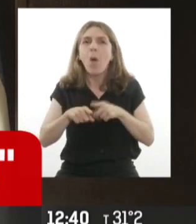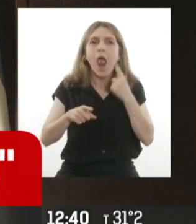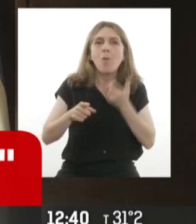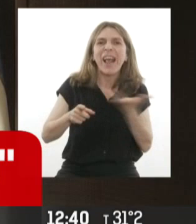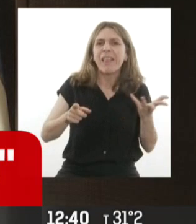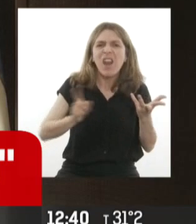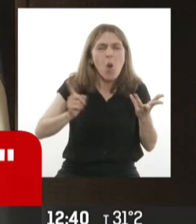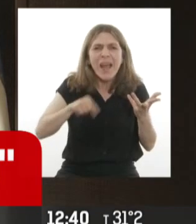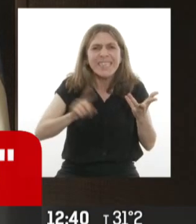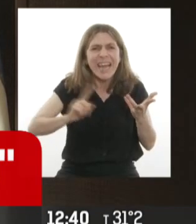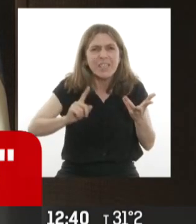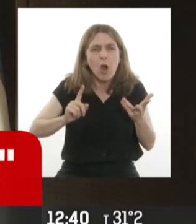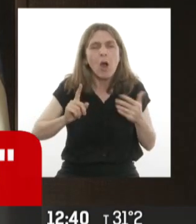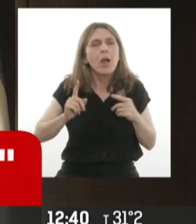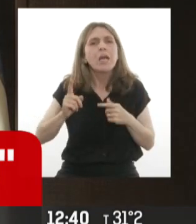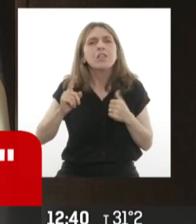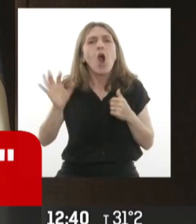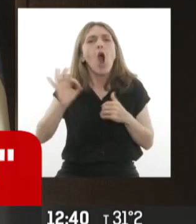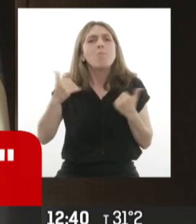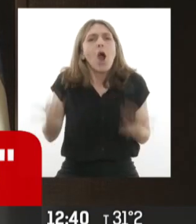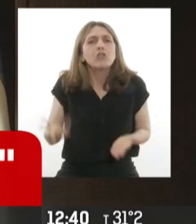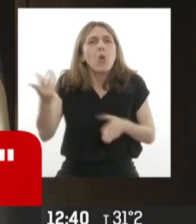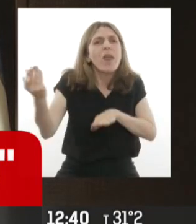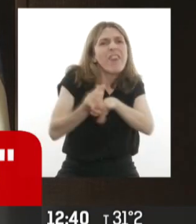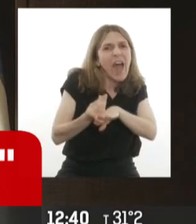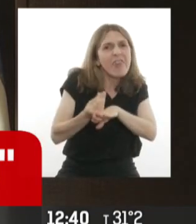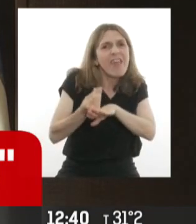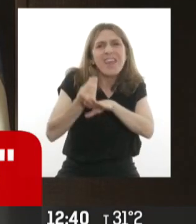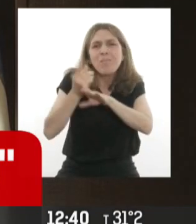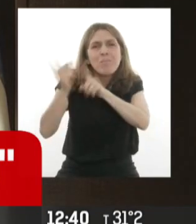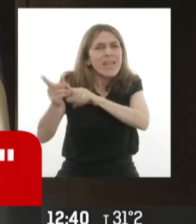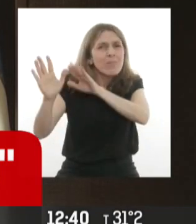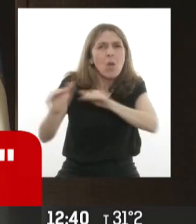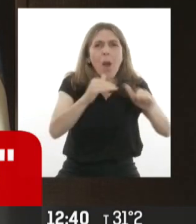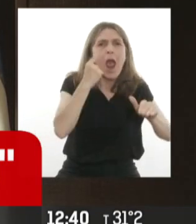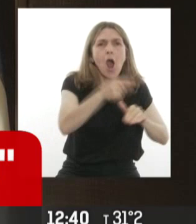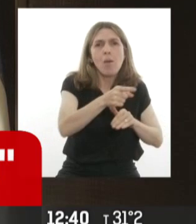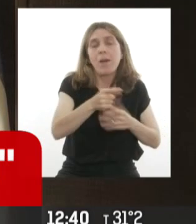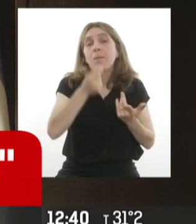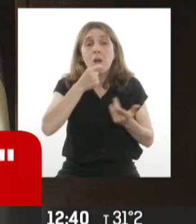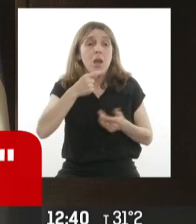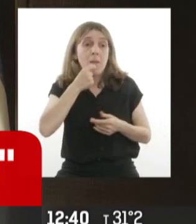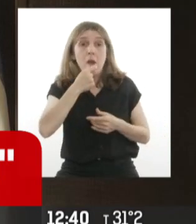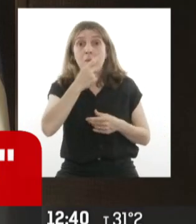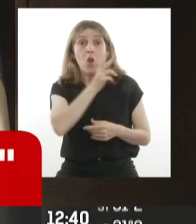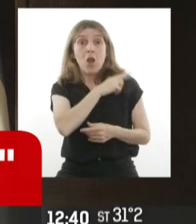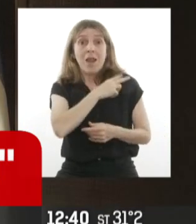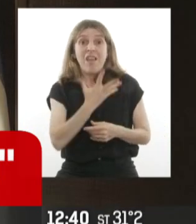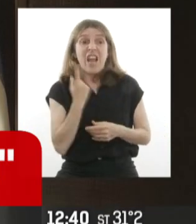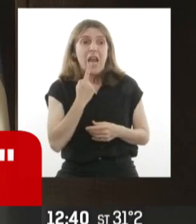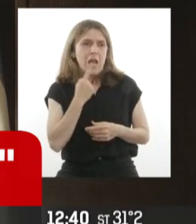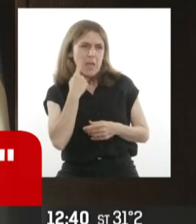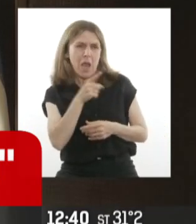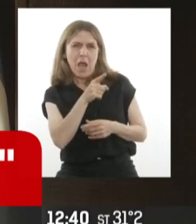oportunidades. Porque todos sabemos que eso no es así. Todos sabemos que a la hora de elegir un empleado,